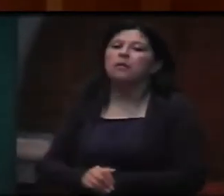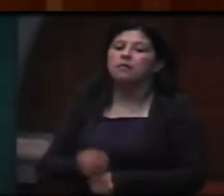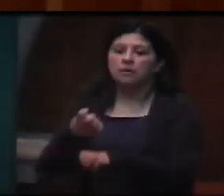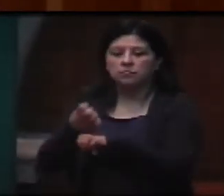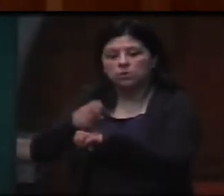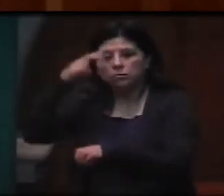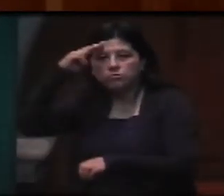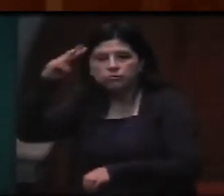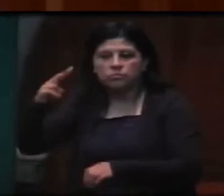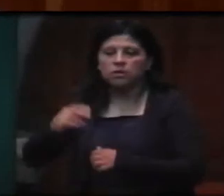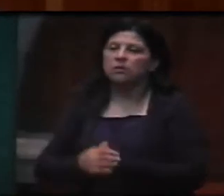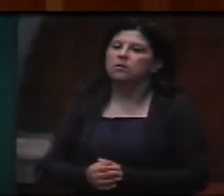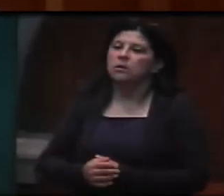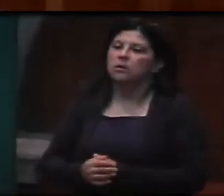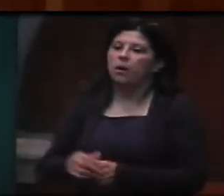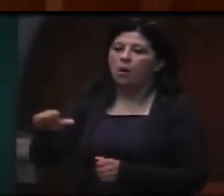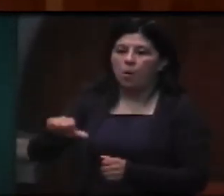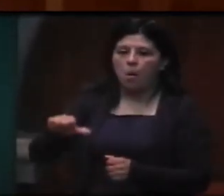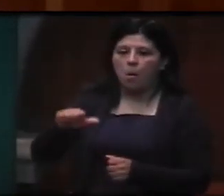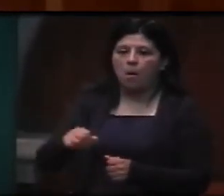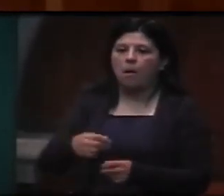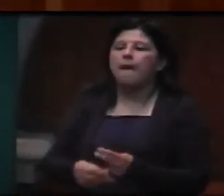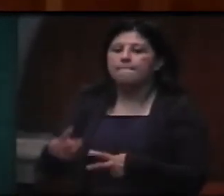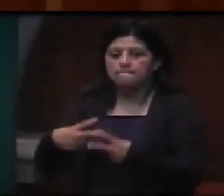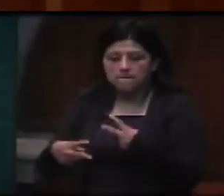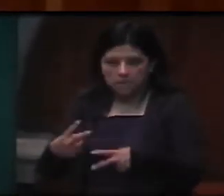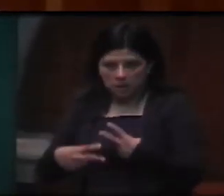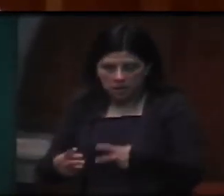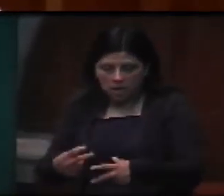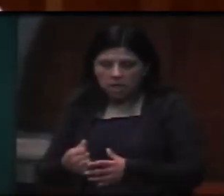México, y el día de hoy hizo lo posible transmitir